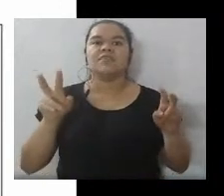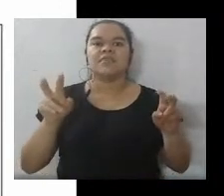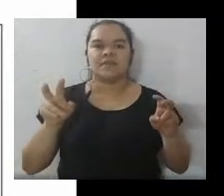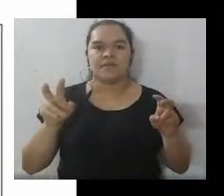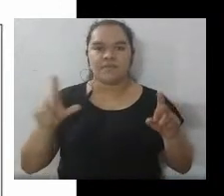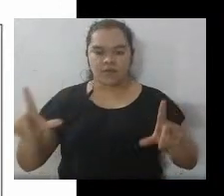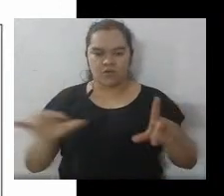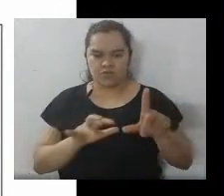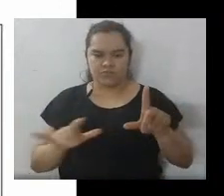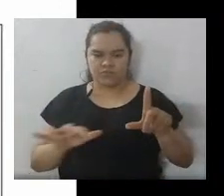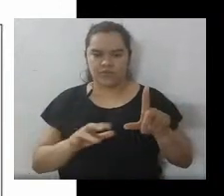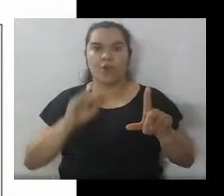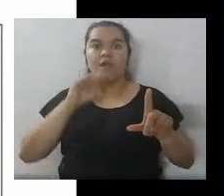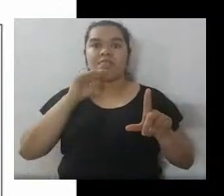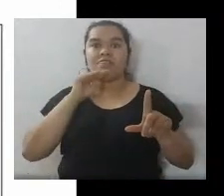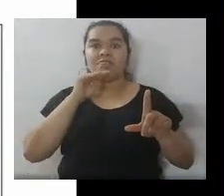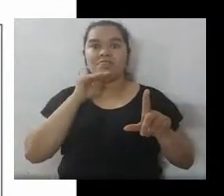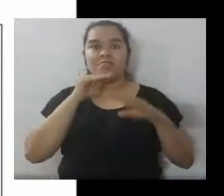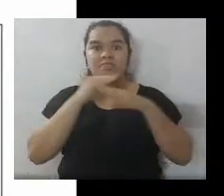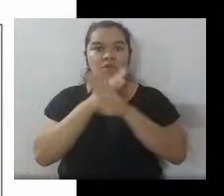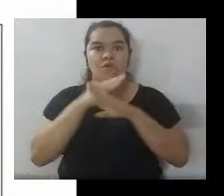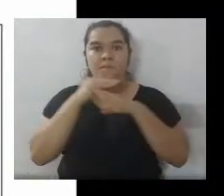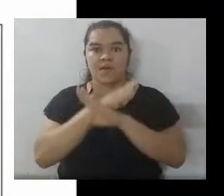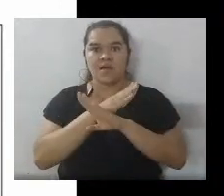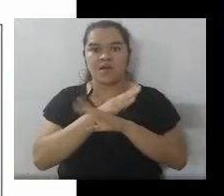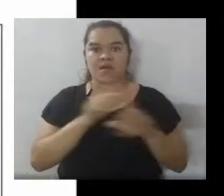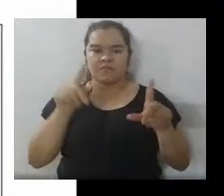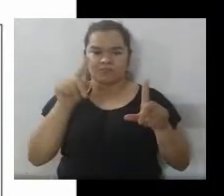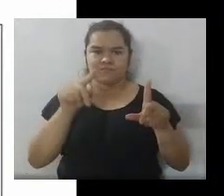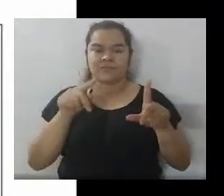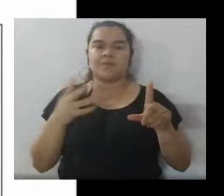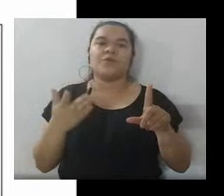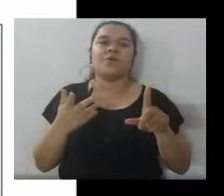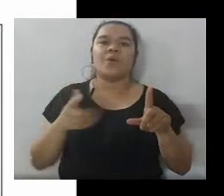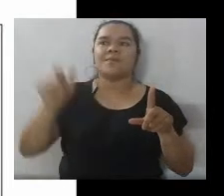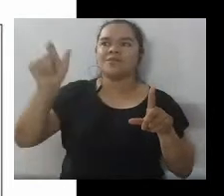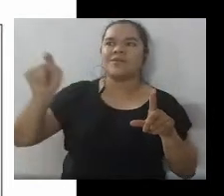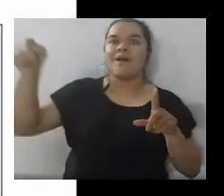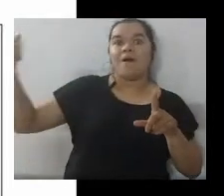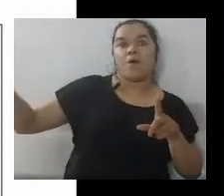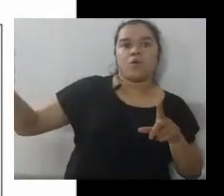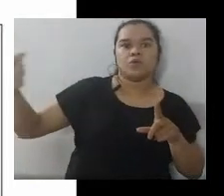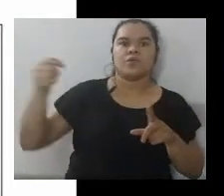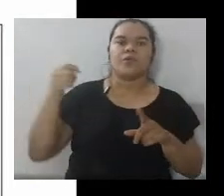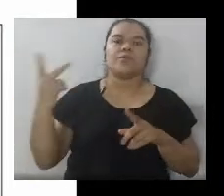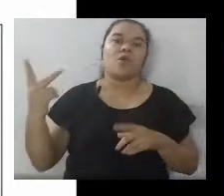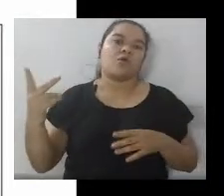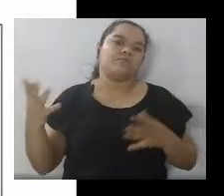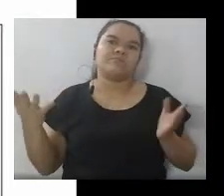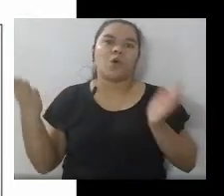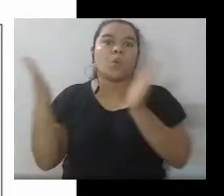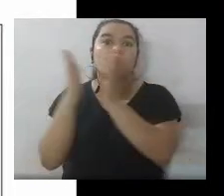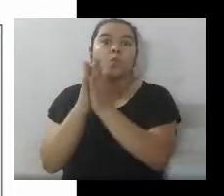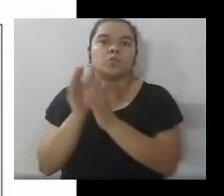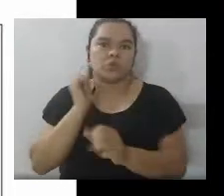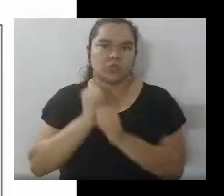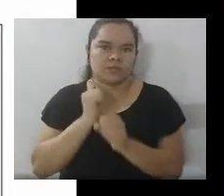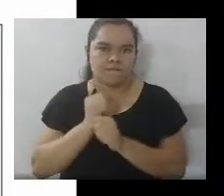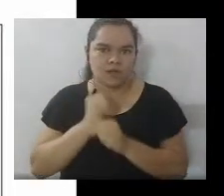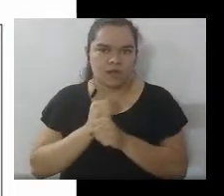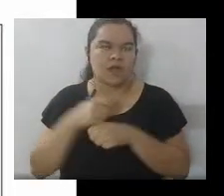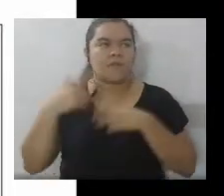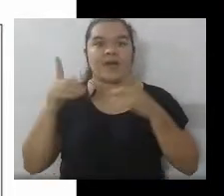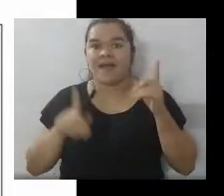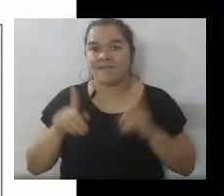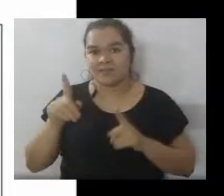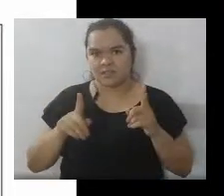esto del idioma, ¿no? De poder trasladarle a otras personas cuando trabajamos en grupo. A veces